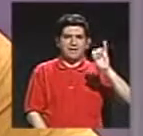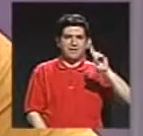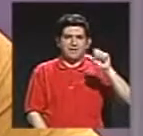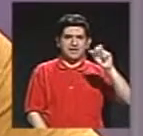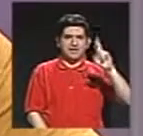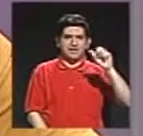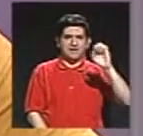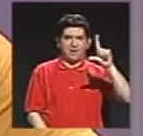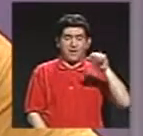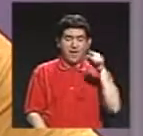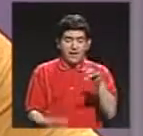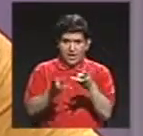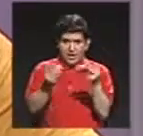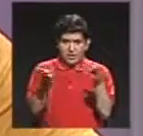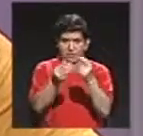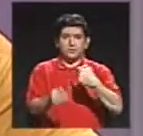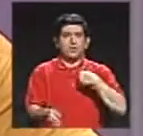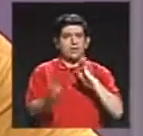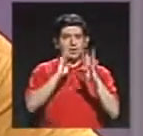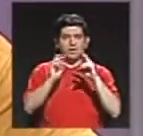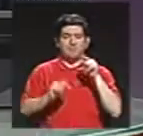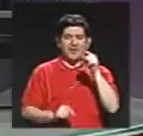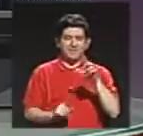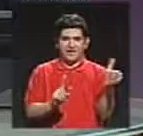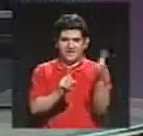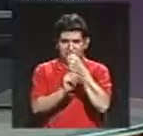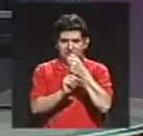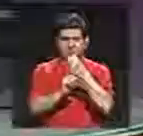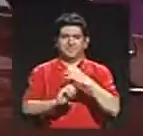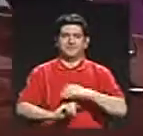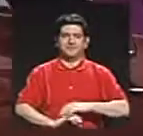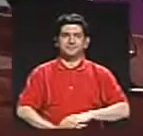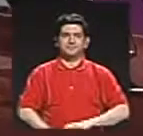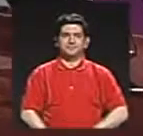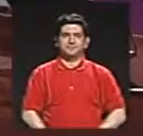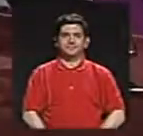causalmente fue la que provocó que yo hablara hoy de los cautiverios